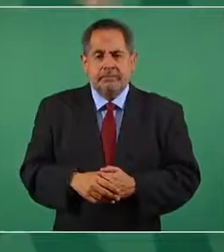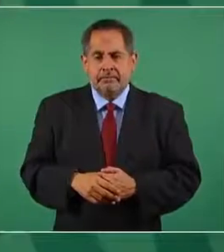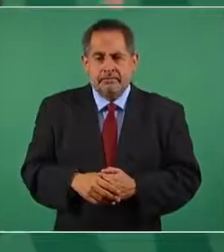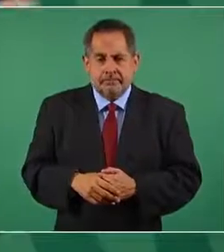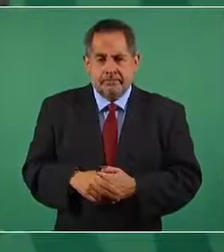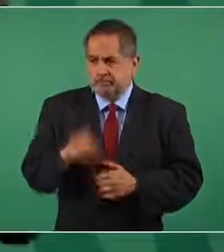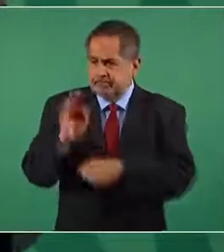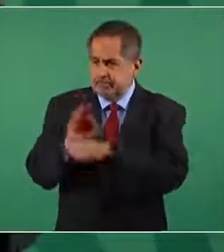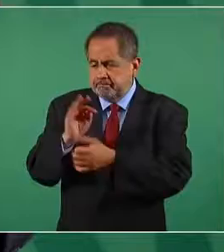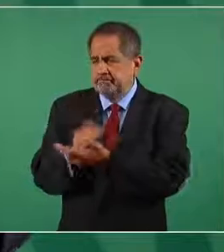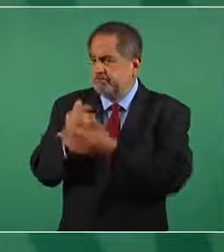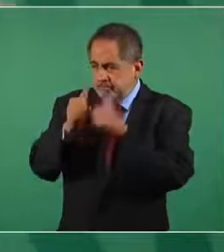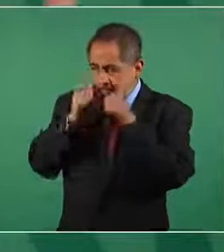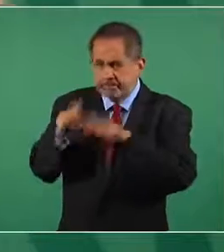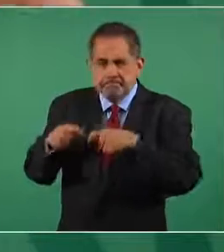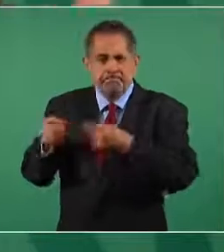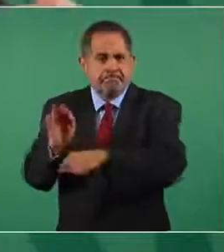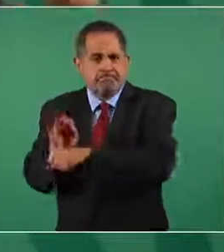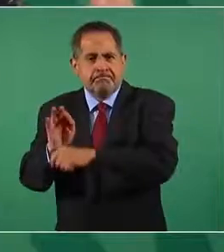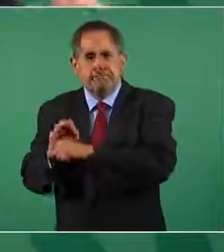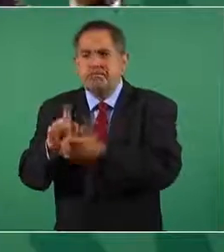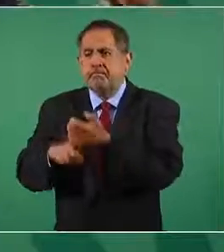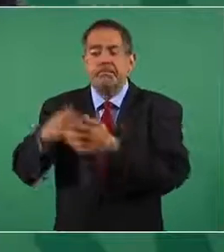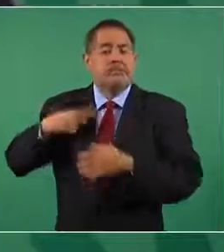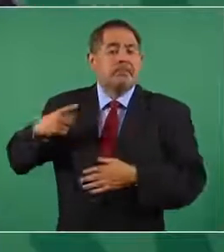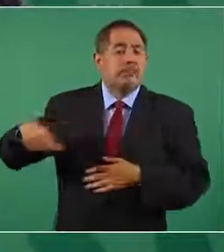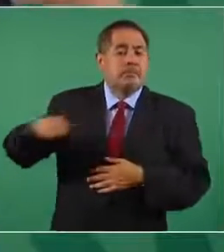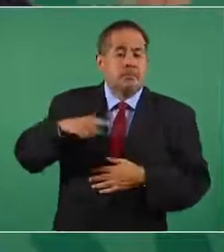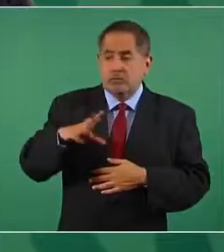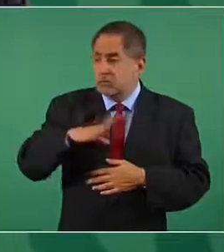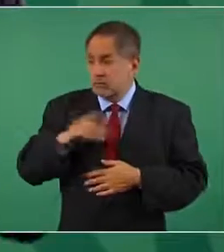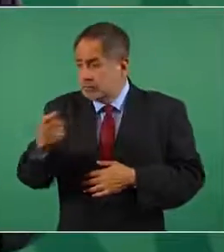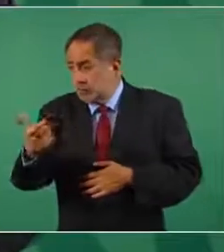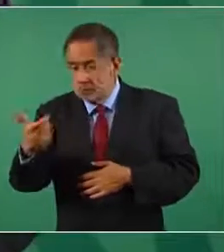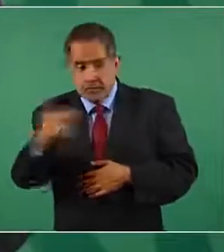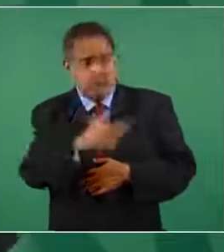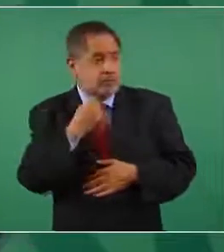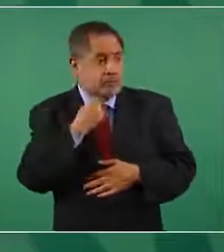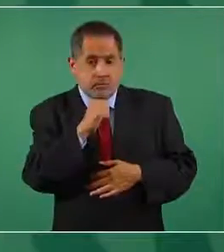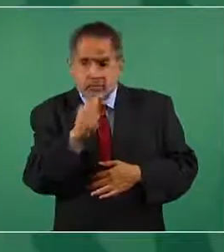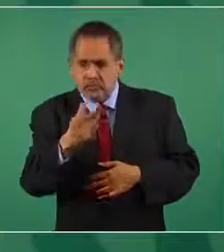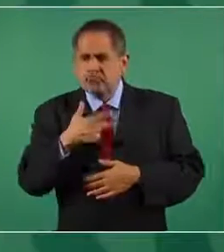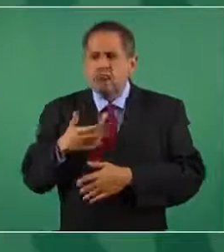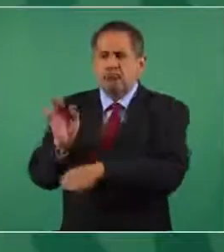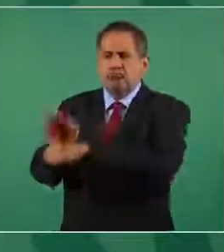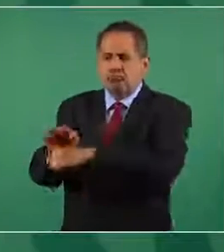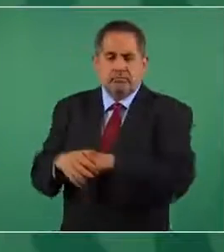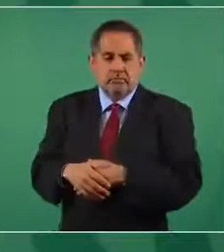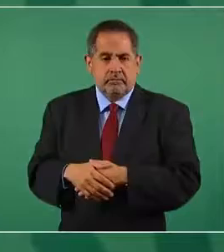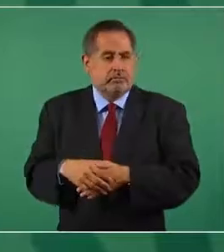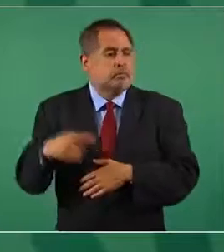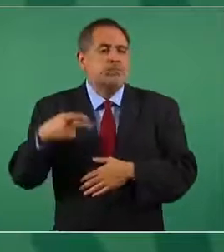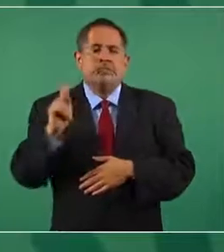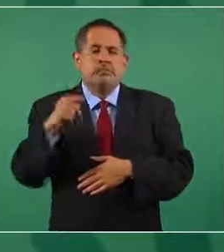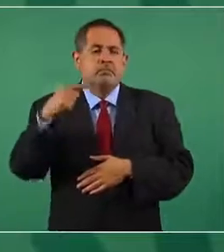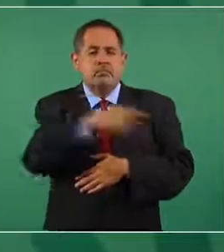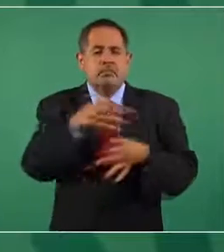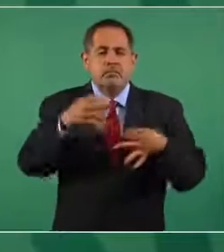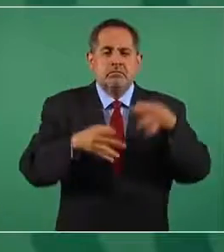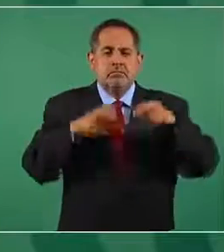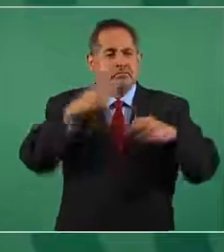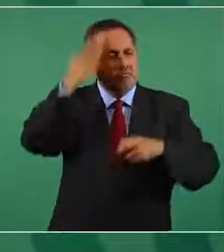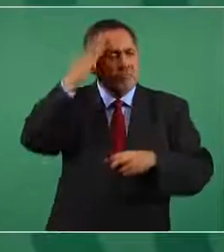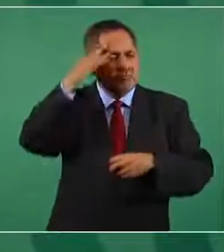que los defienda, sobre todo la gente que no tiene para pagar abogados. Pero ¿a quiénes atienden los ministros? ¿A